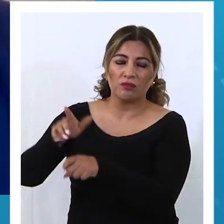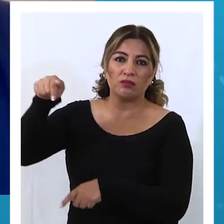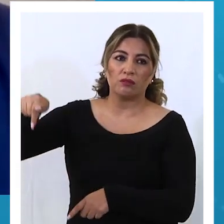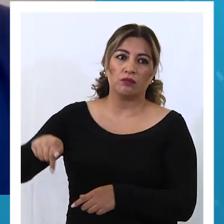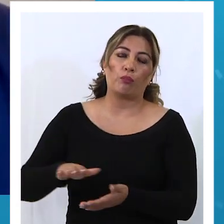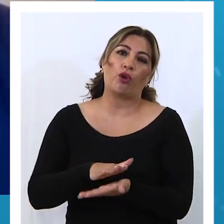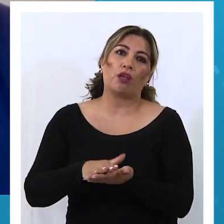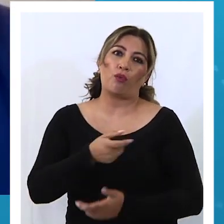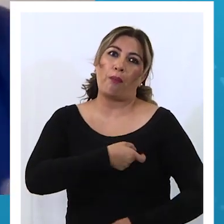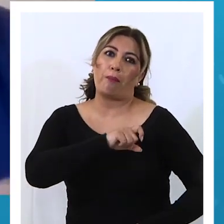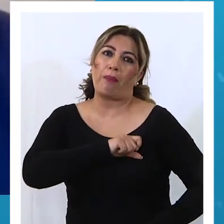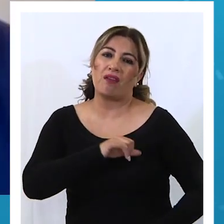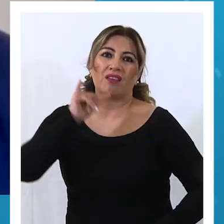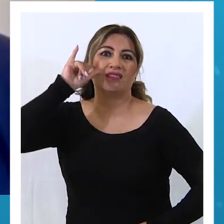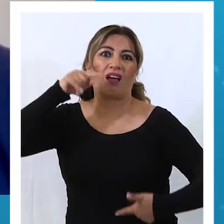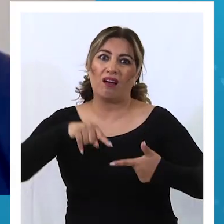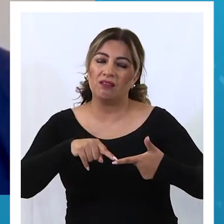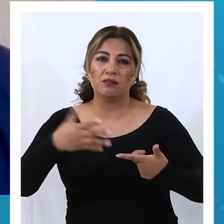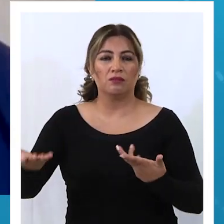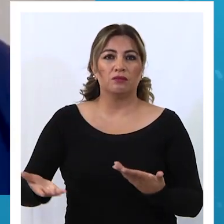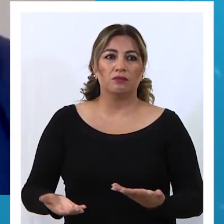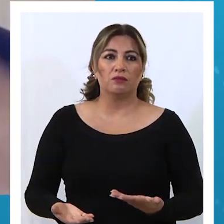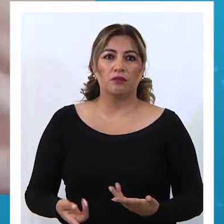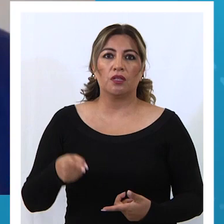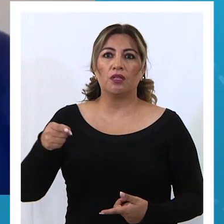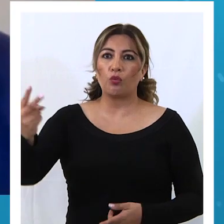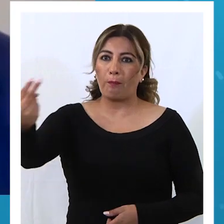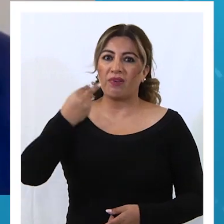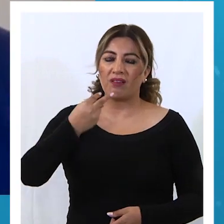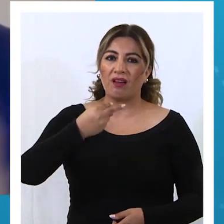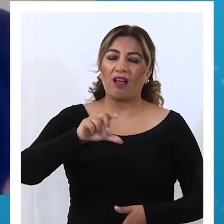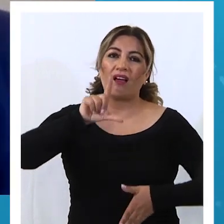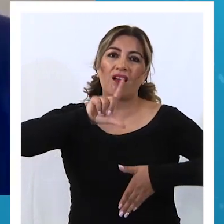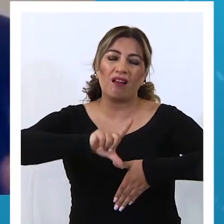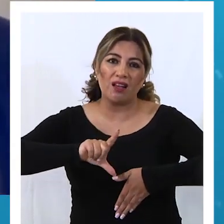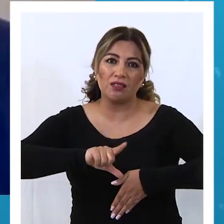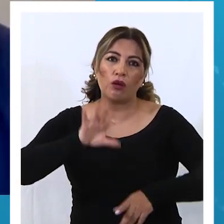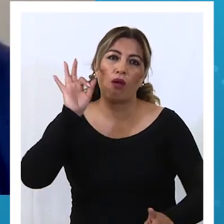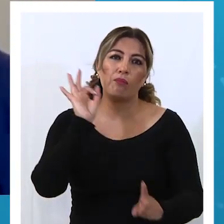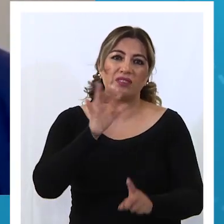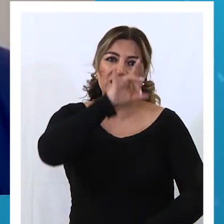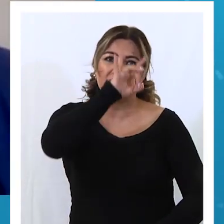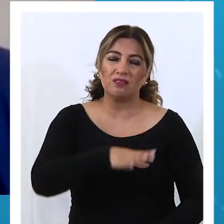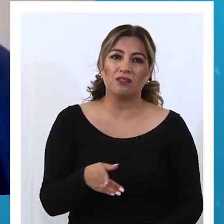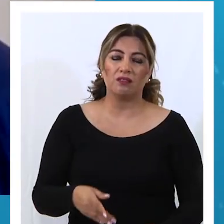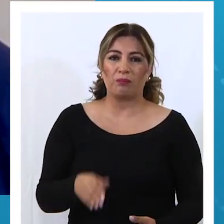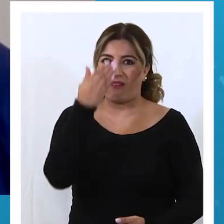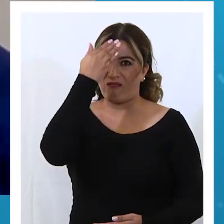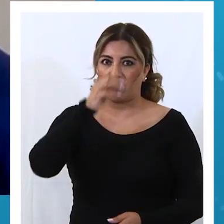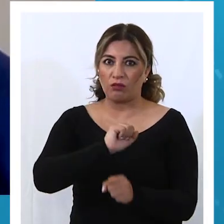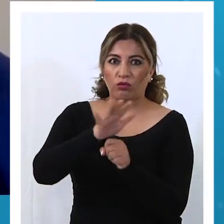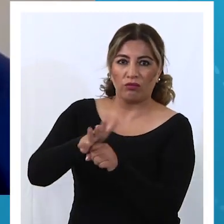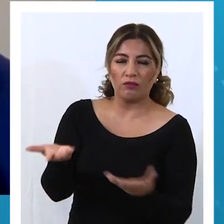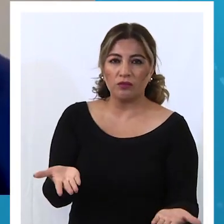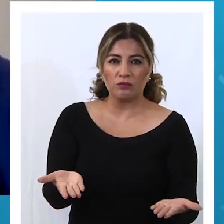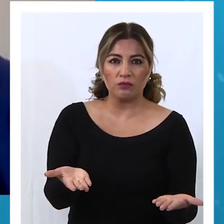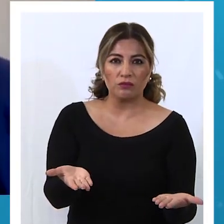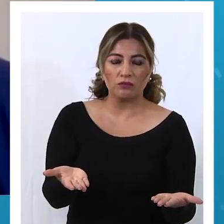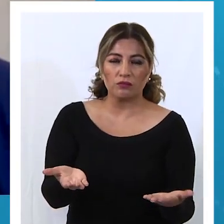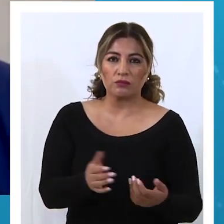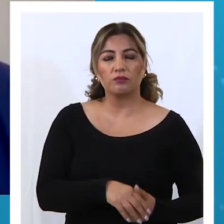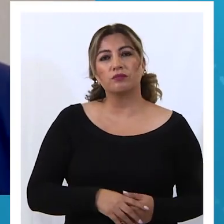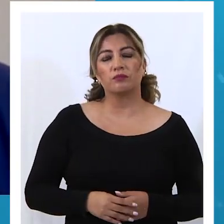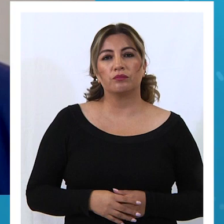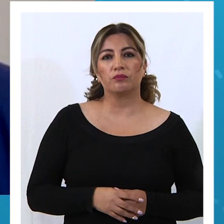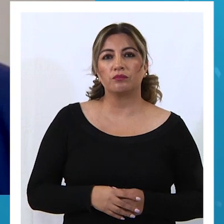que en casos como el de España, como el de Italia. ¿Cómo nos ves a nosotros, a los latinos, especialmente a los chilenos, para poder enfrentar esto?